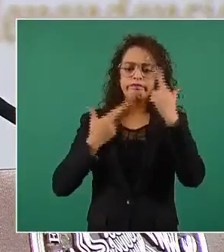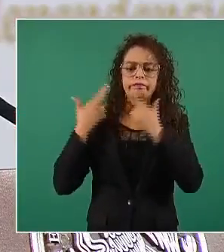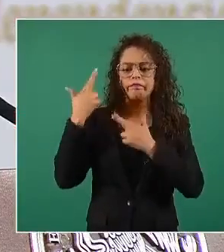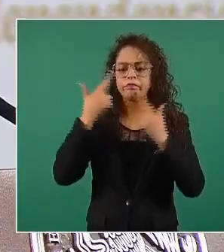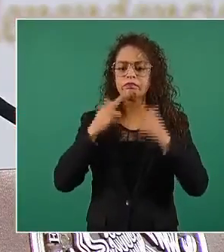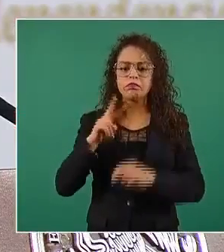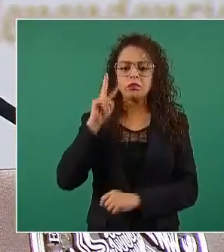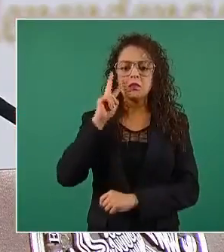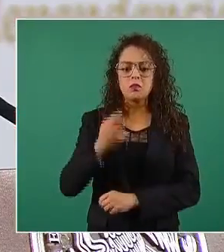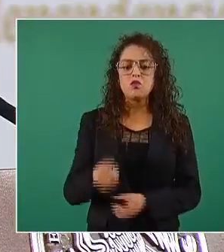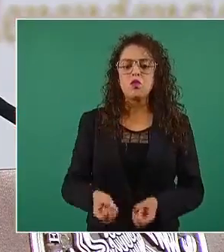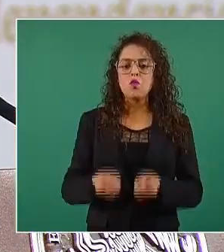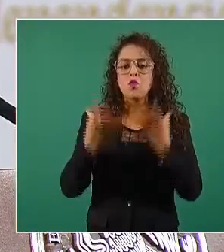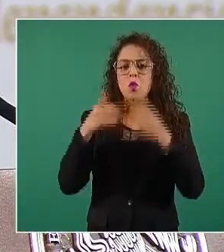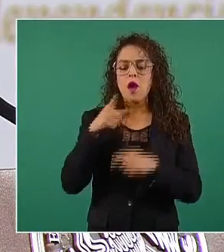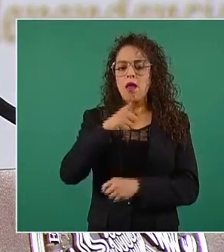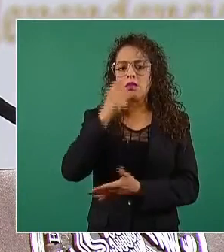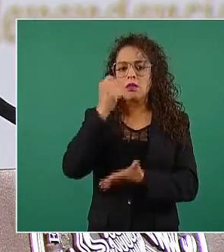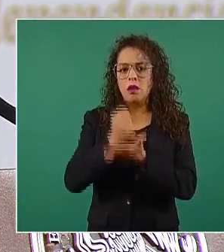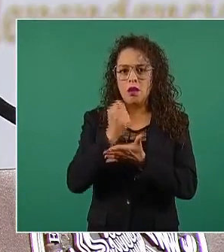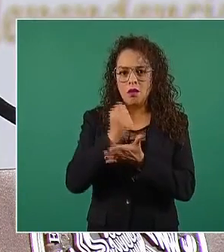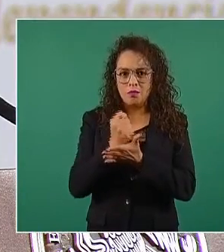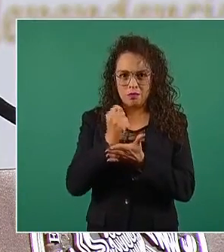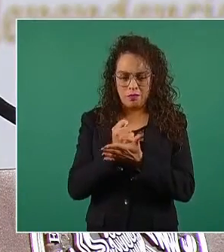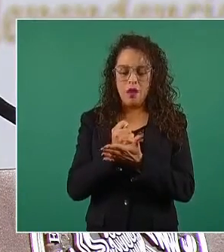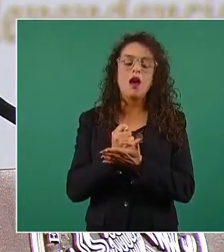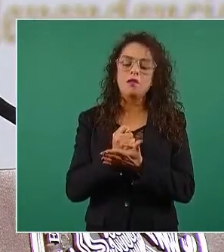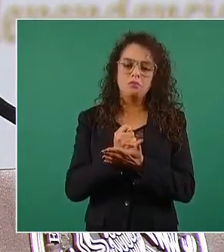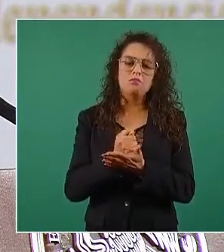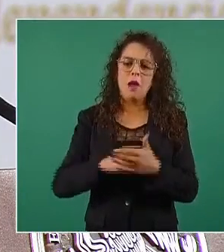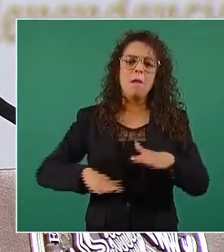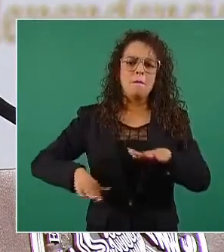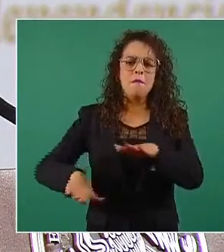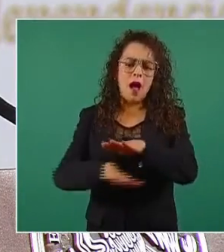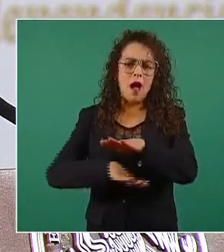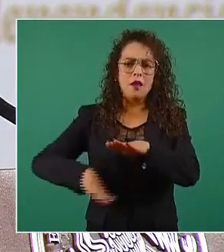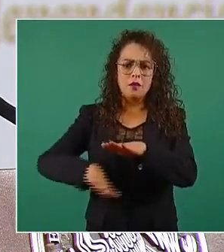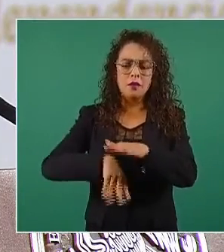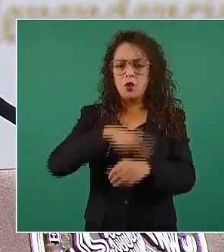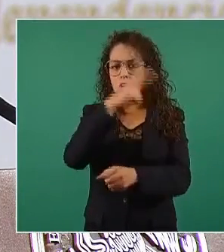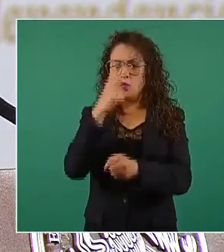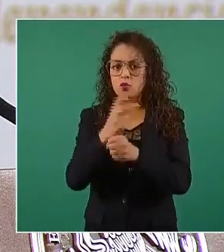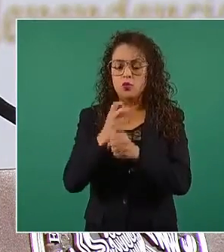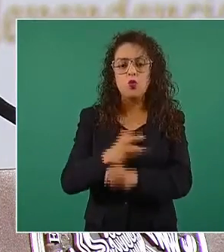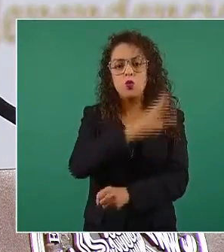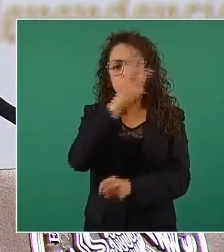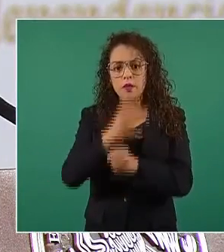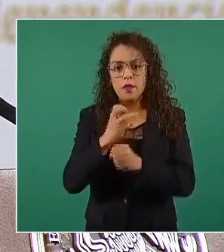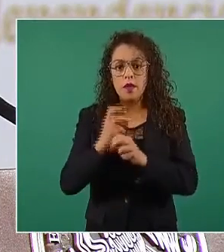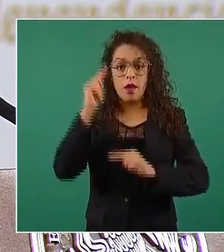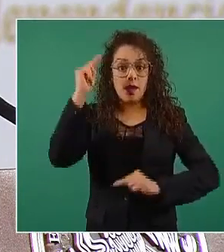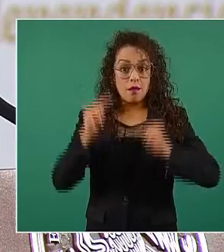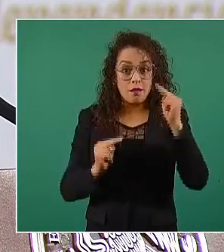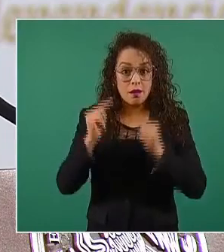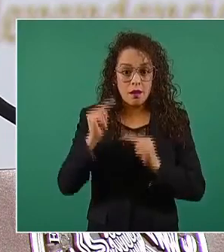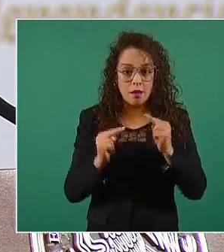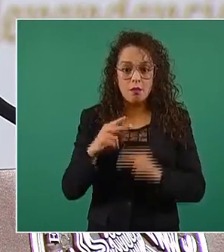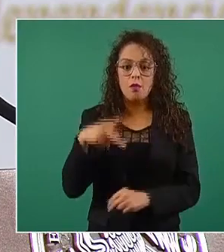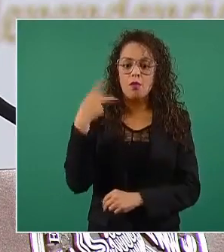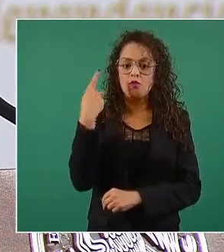brindan rehabilitaciones básicas, digamos. En el segundo nivel y en el tercer nivel se tiene mayor